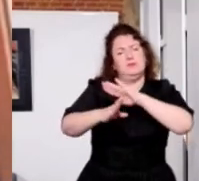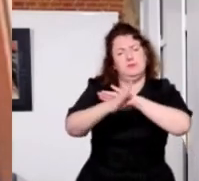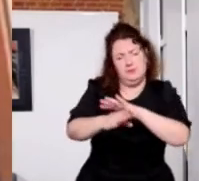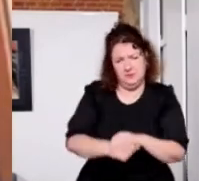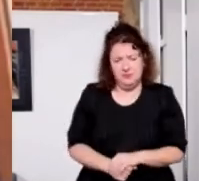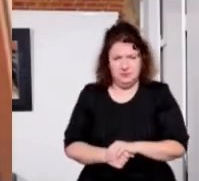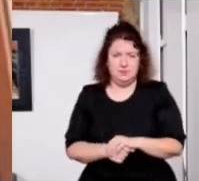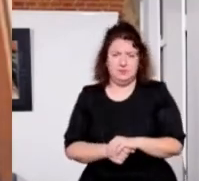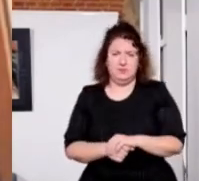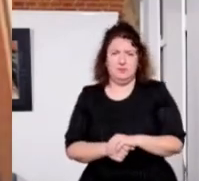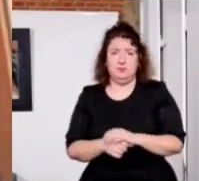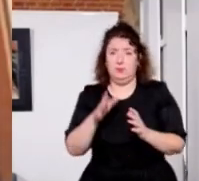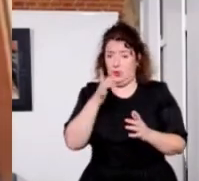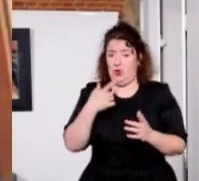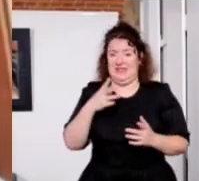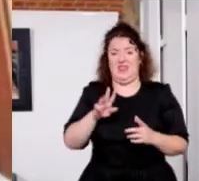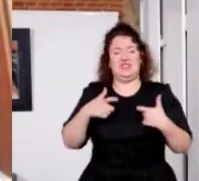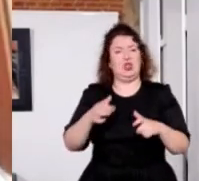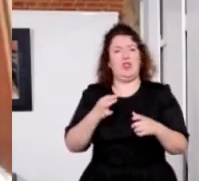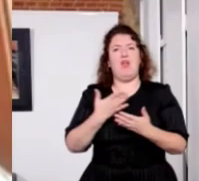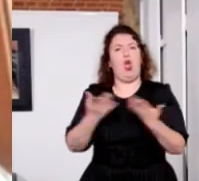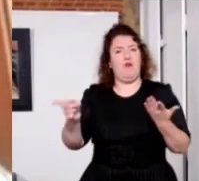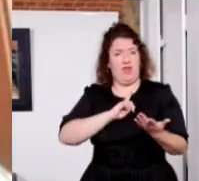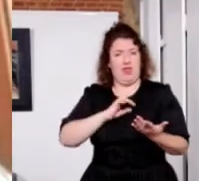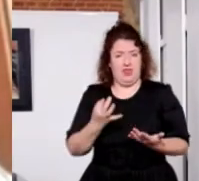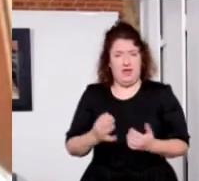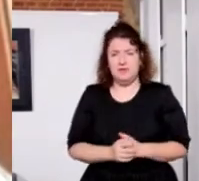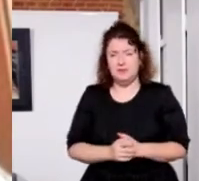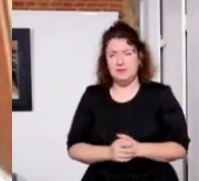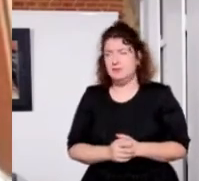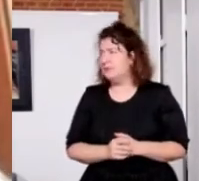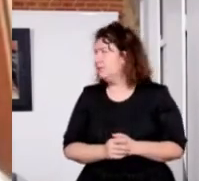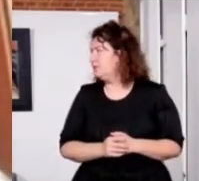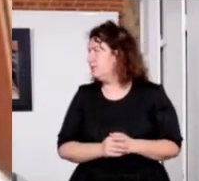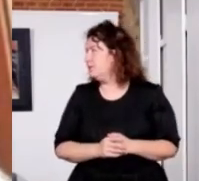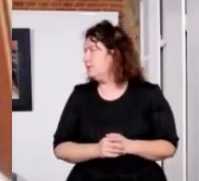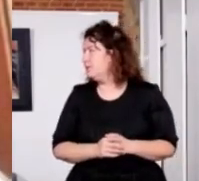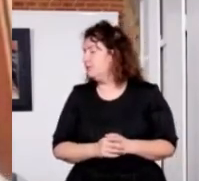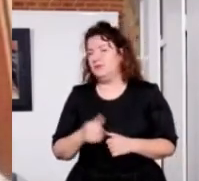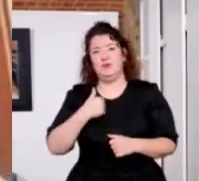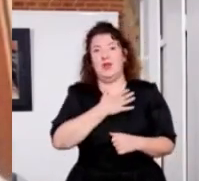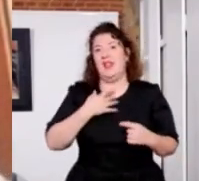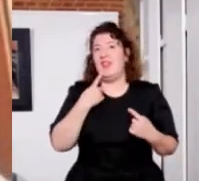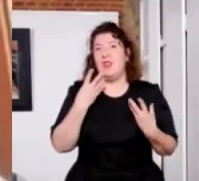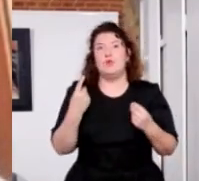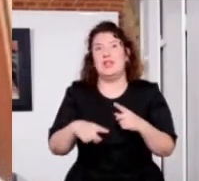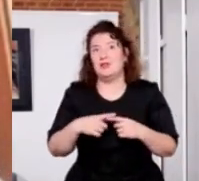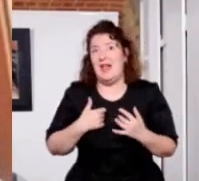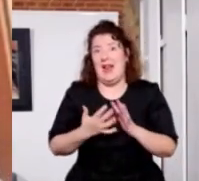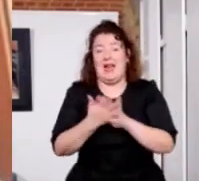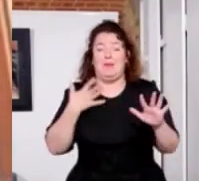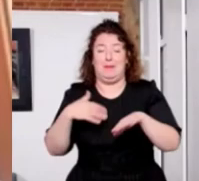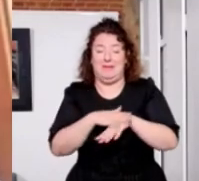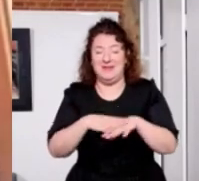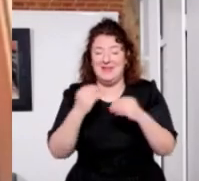credibilidad que todavía el tercer sector tiene. Perdonad el atropellamiento, pero quería decir muchas cosas. Gracias por